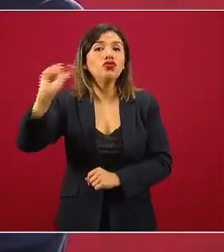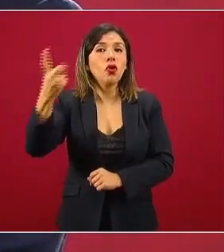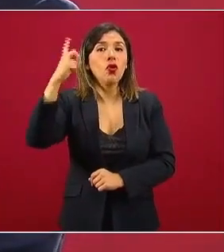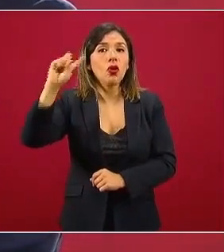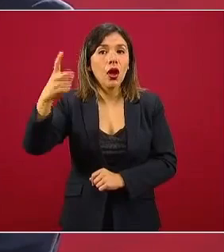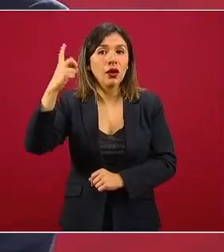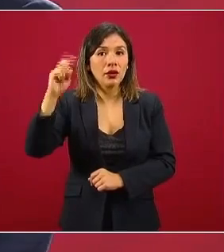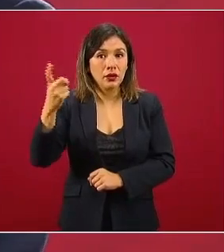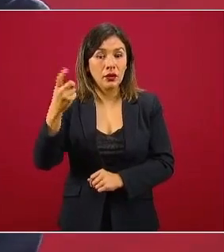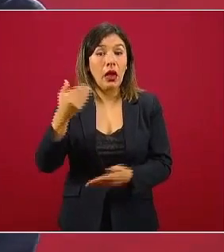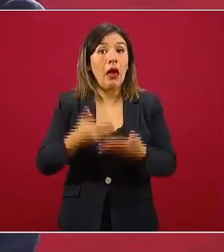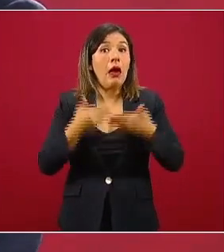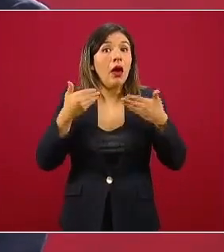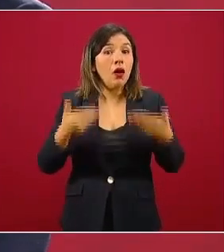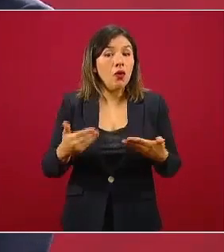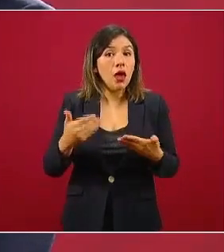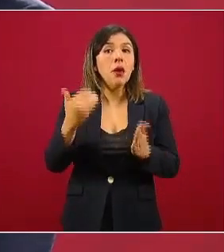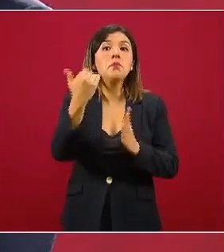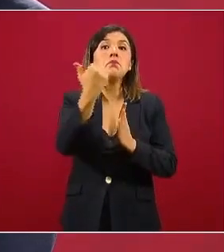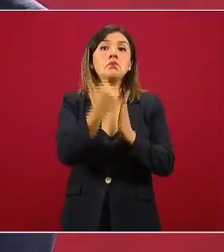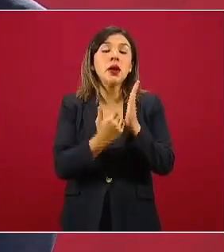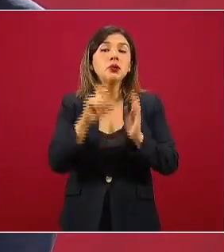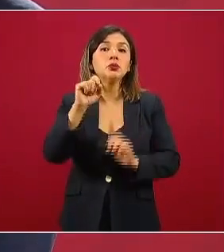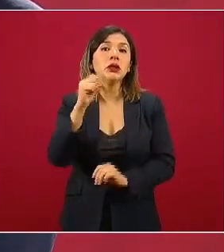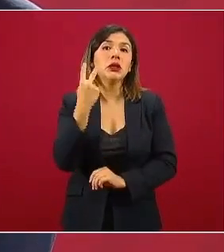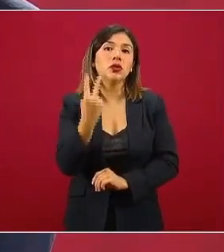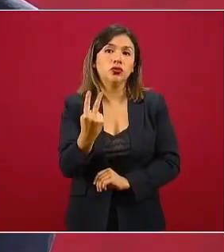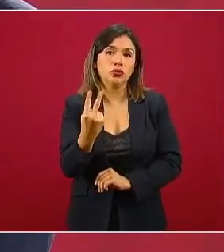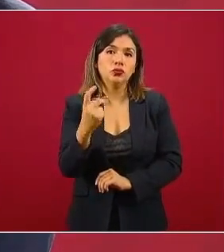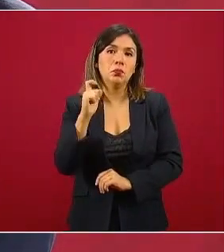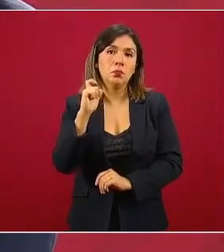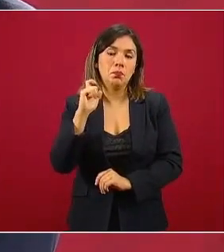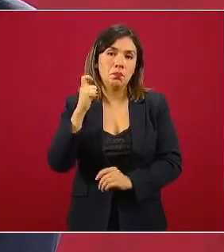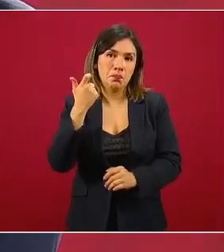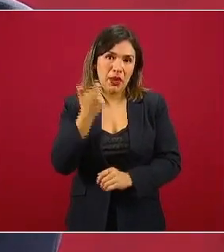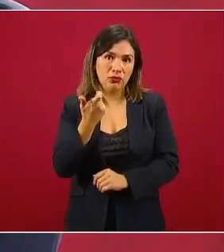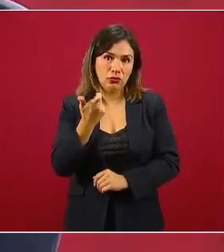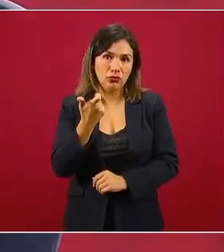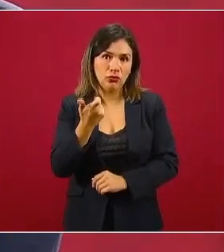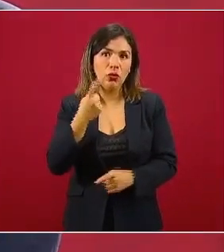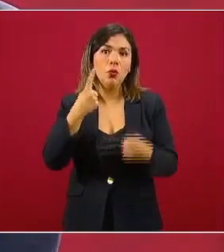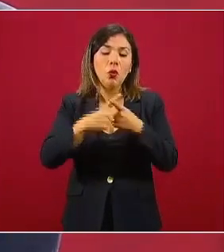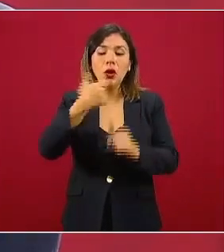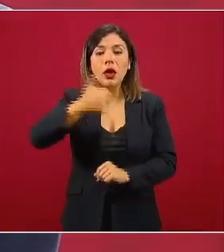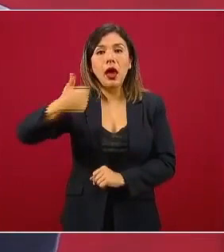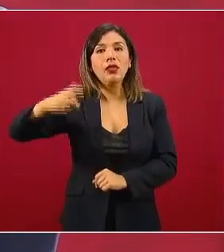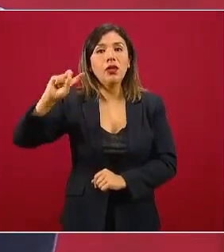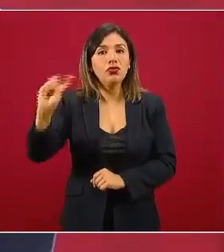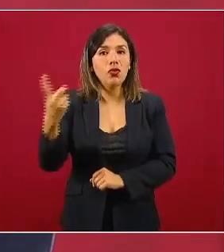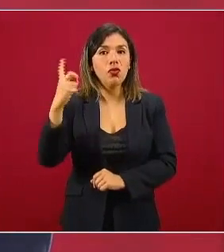y ahora está abajo de 22 pesos por dólar.